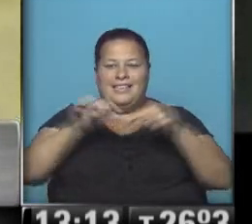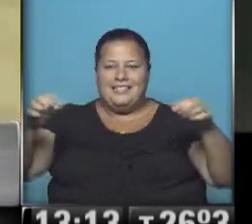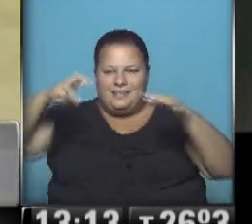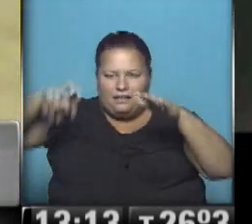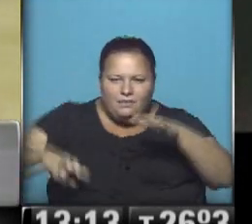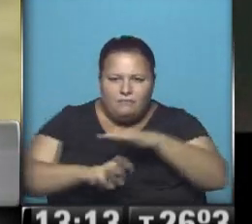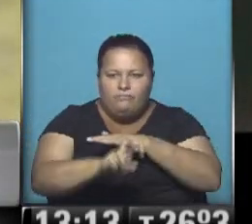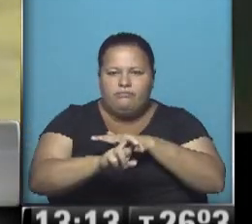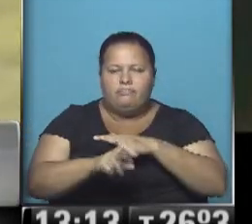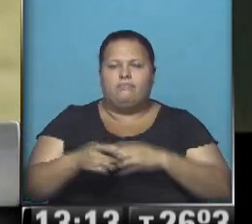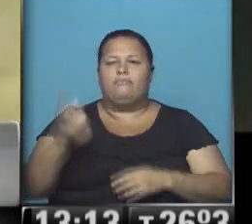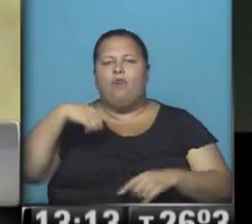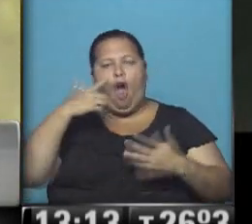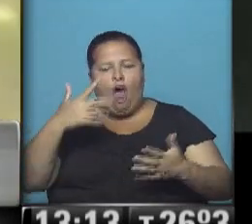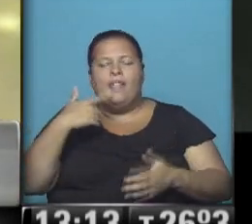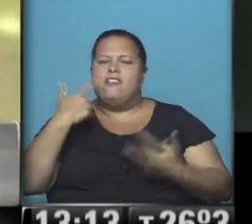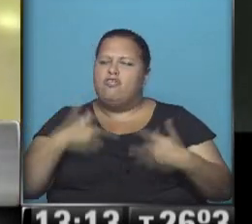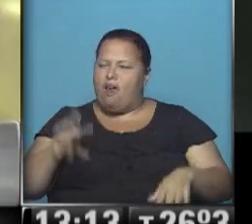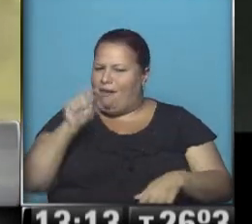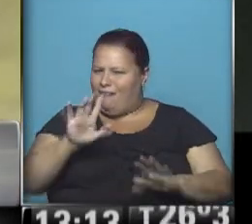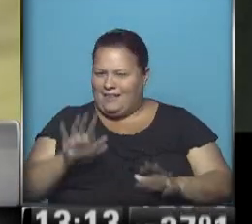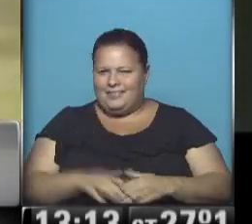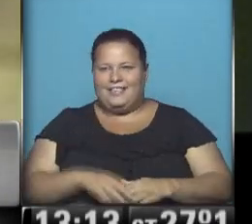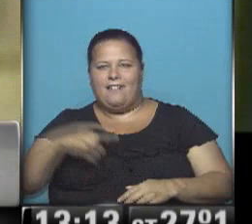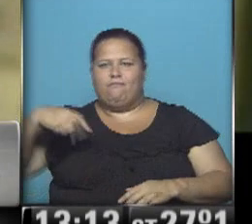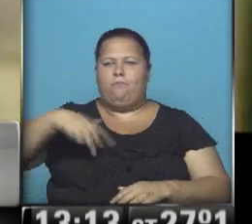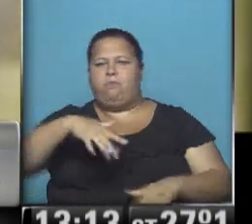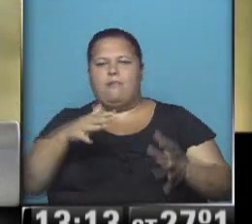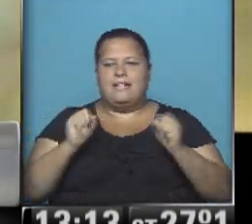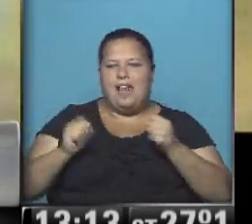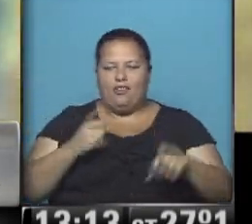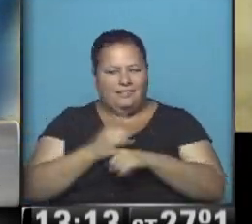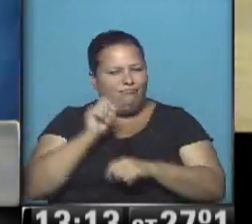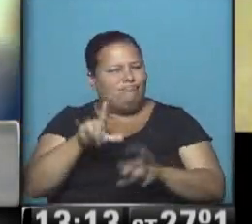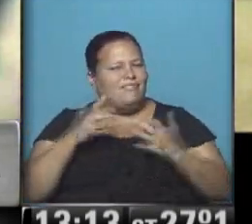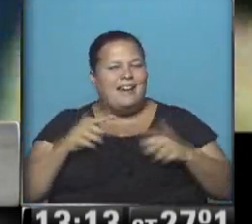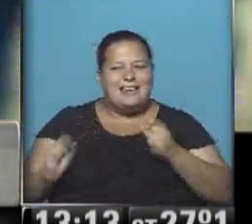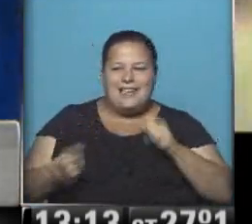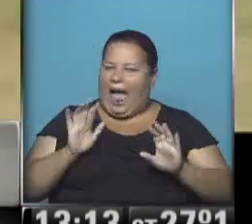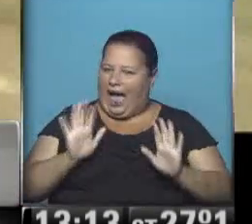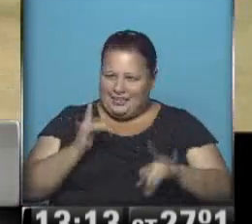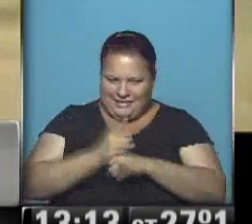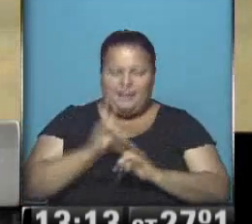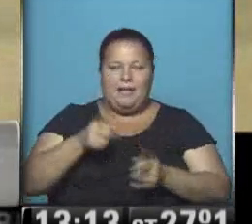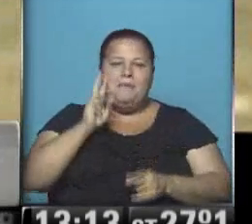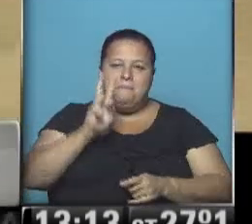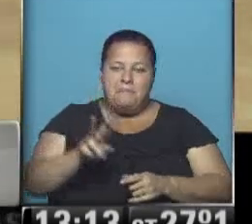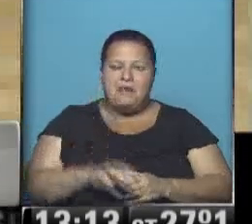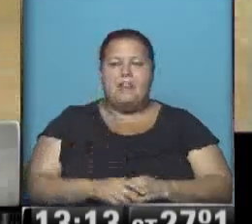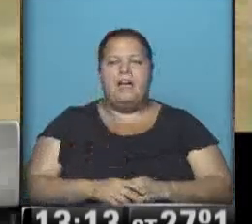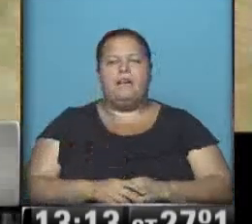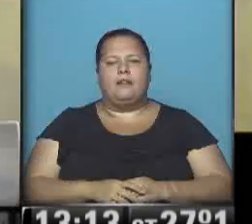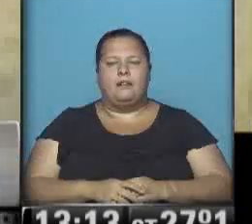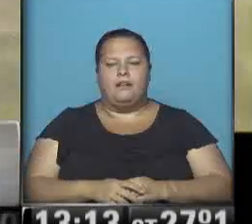las cintas. Quienes lo conocen dicen que era algo normal, ese tipo de movimientos, algo nervioso o ansioso. Ahí lo vemos también transcurriendo entonces